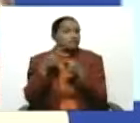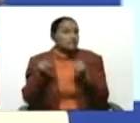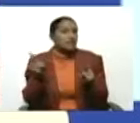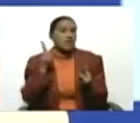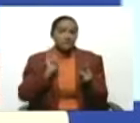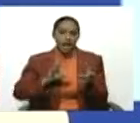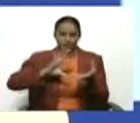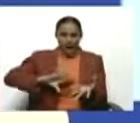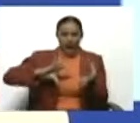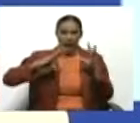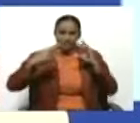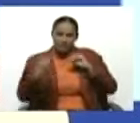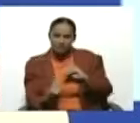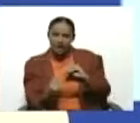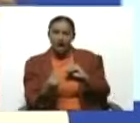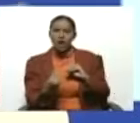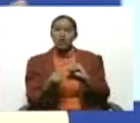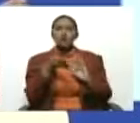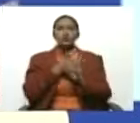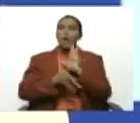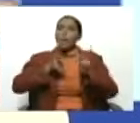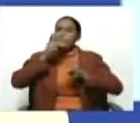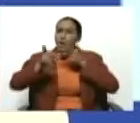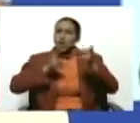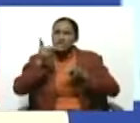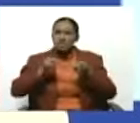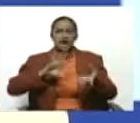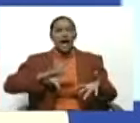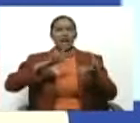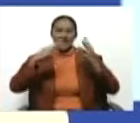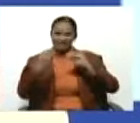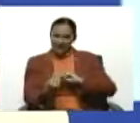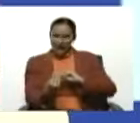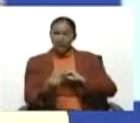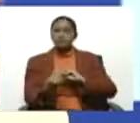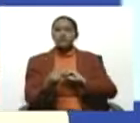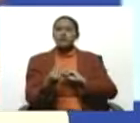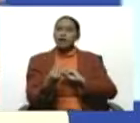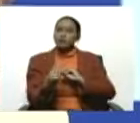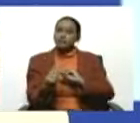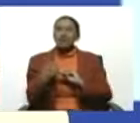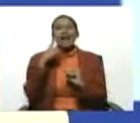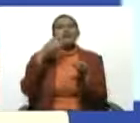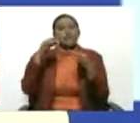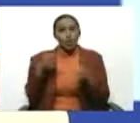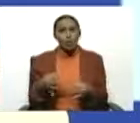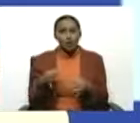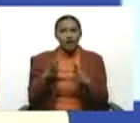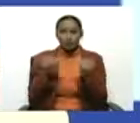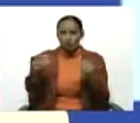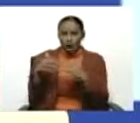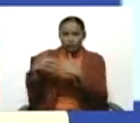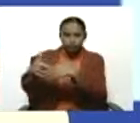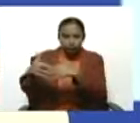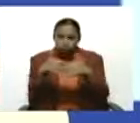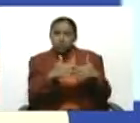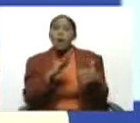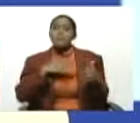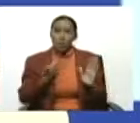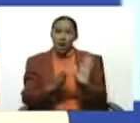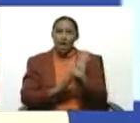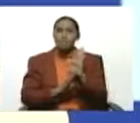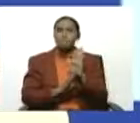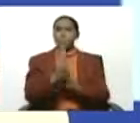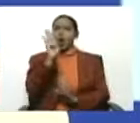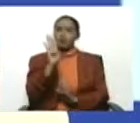adaptarlo adoptar las políticas tomar algunas políticas pero adaptarlas para asegurarse que sus industrias pueden crecer entonces tienen